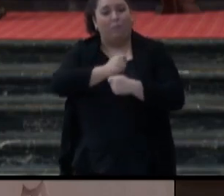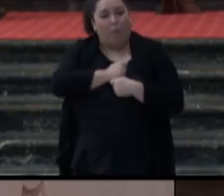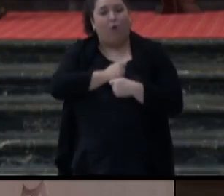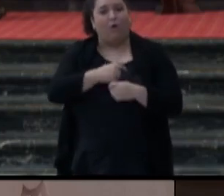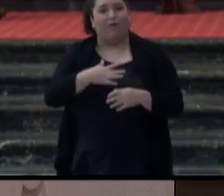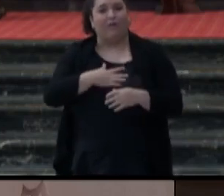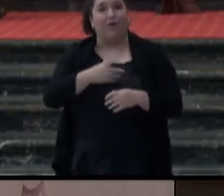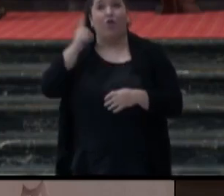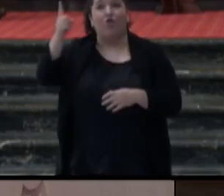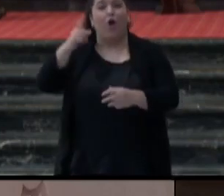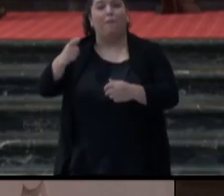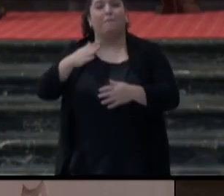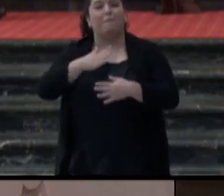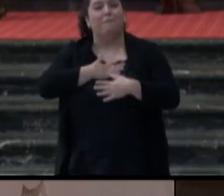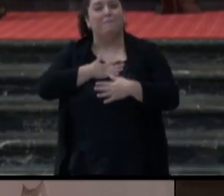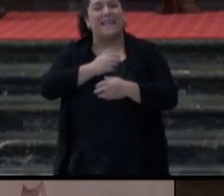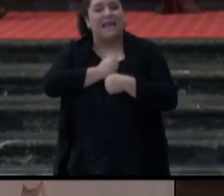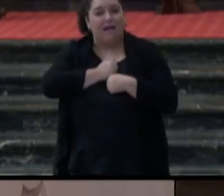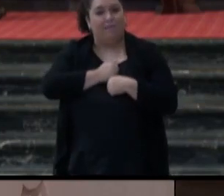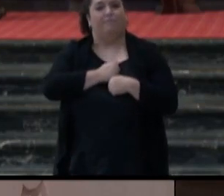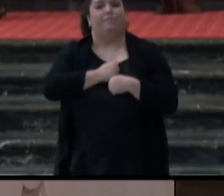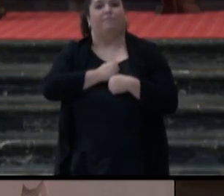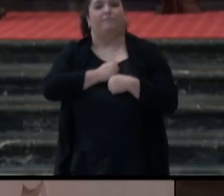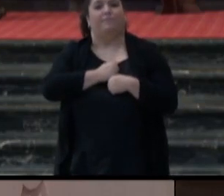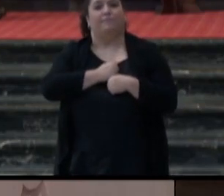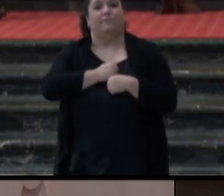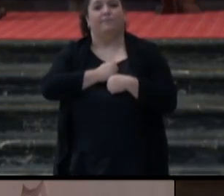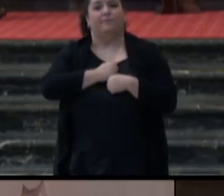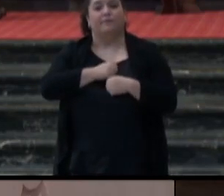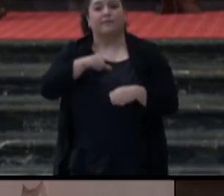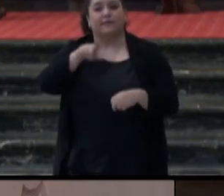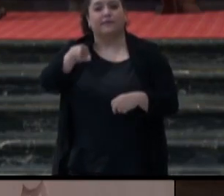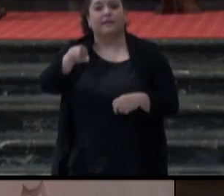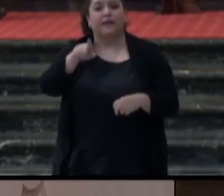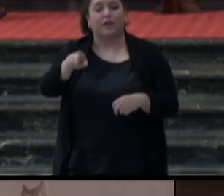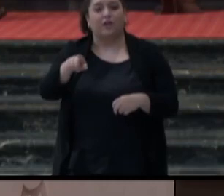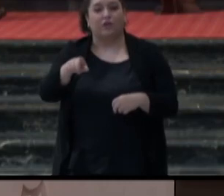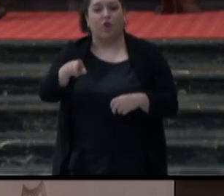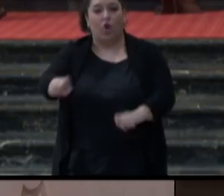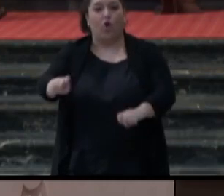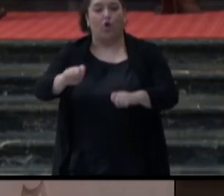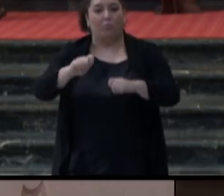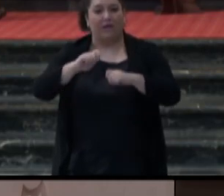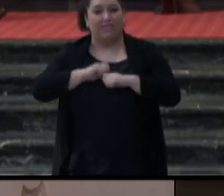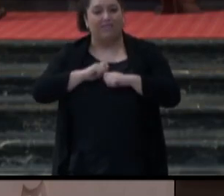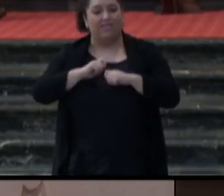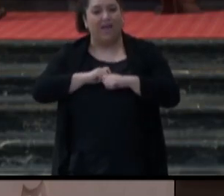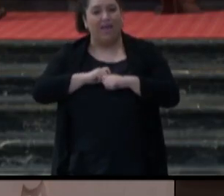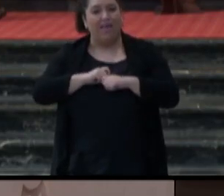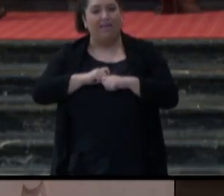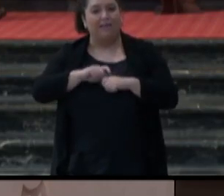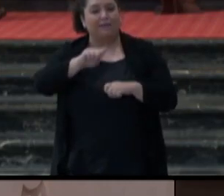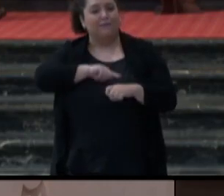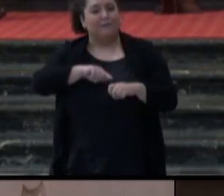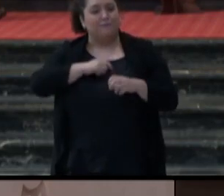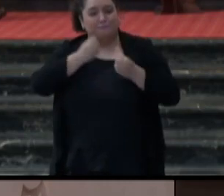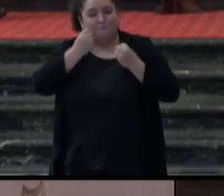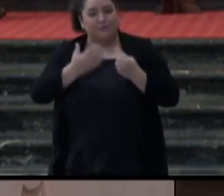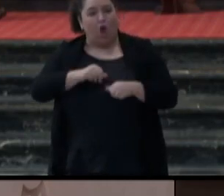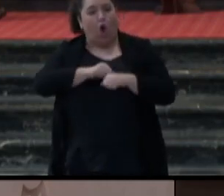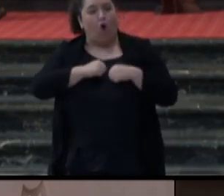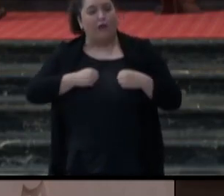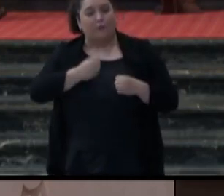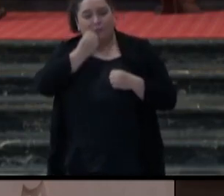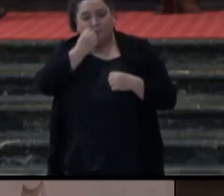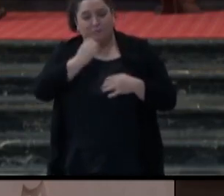amado por Dios Y esto es lo que sacia de verdad el corazón humano por